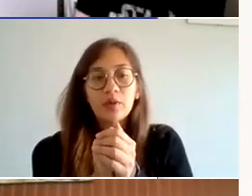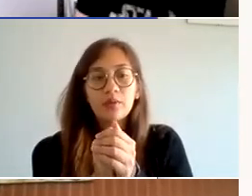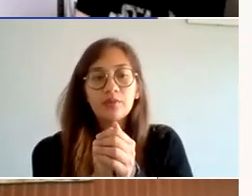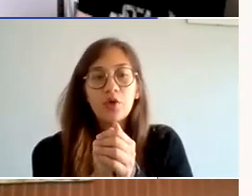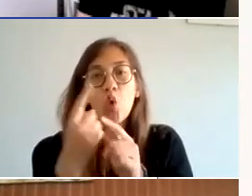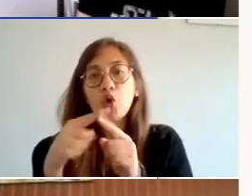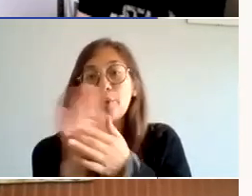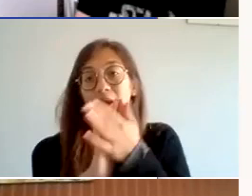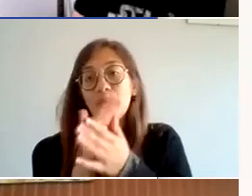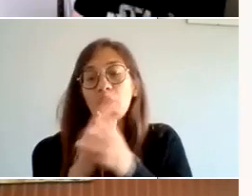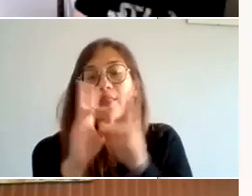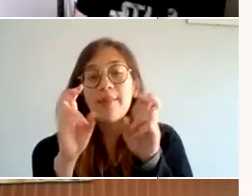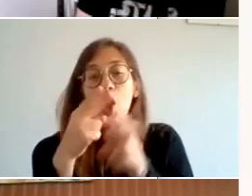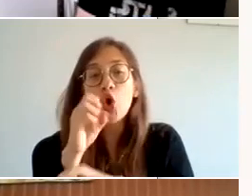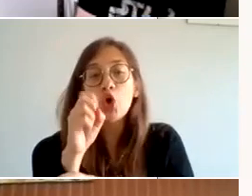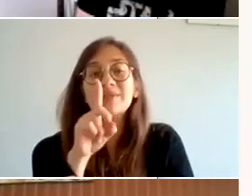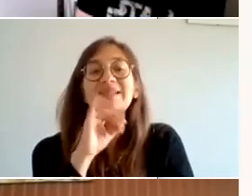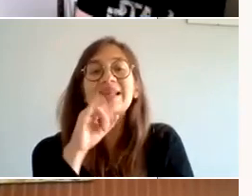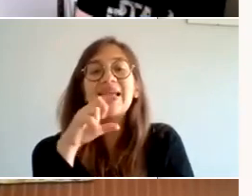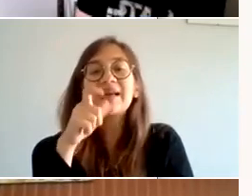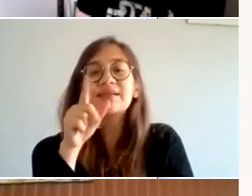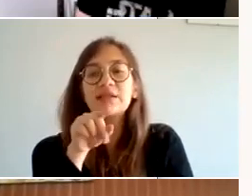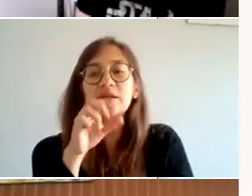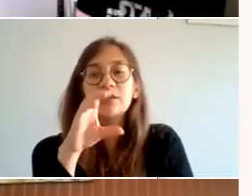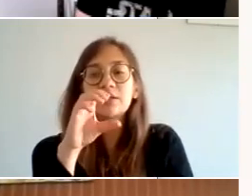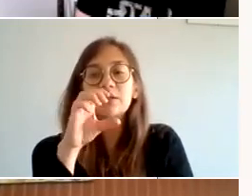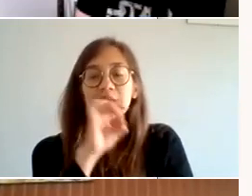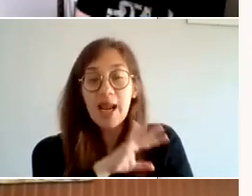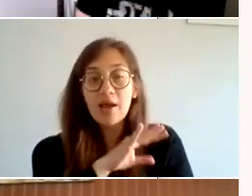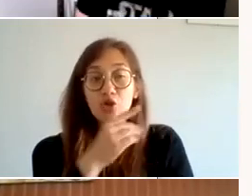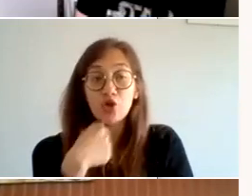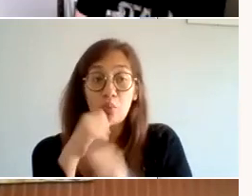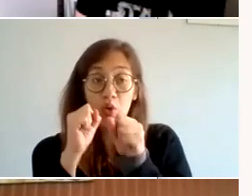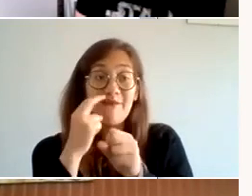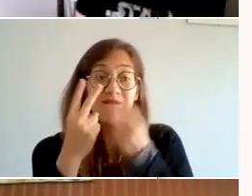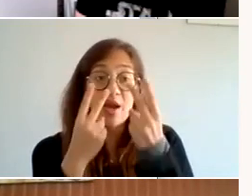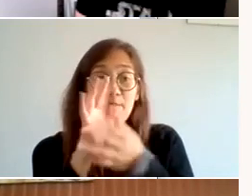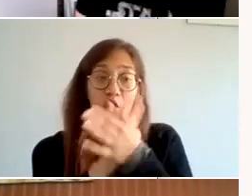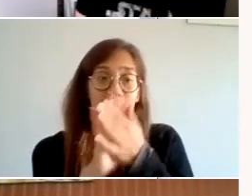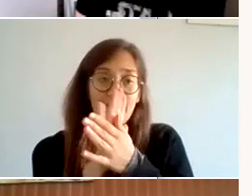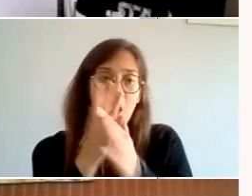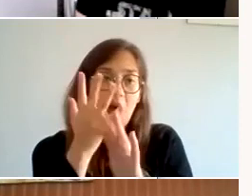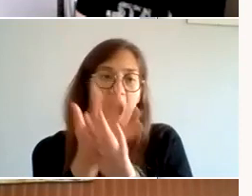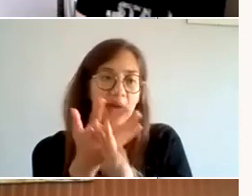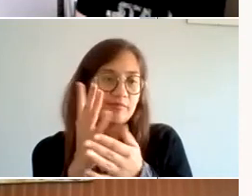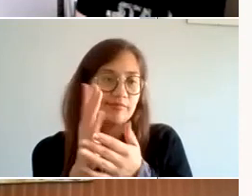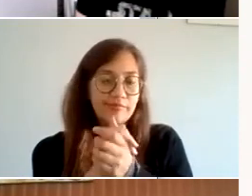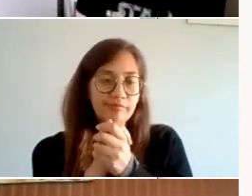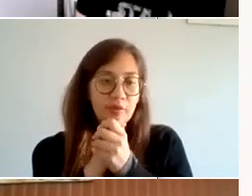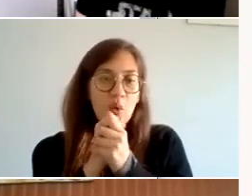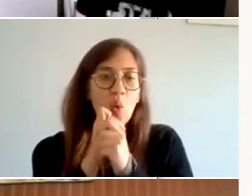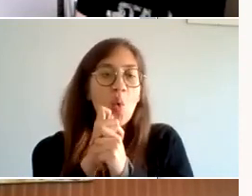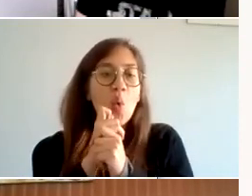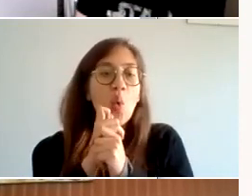Hosting, por ejemplo, Hosting Chile. Y yo puedo ver, por ejemplo, ya me sale una promoción. Ya estos son los